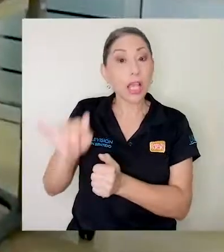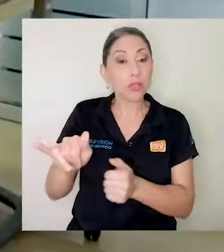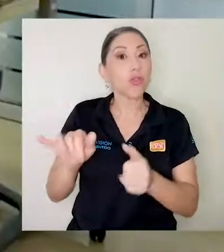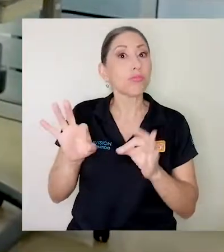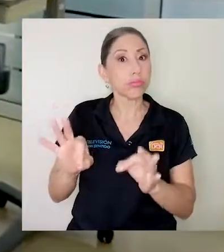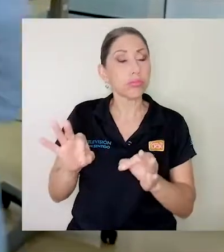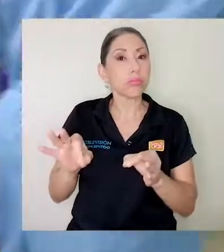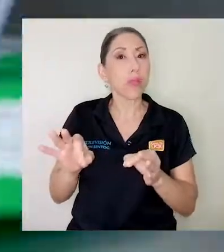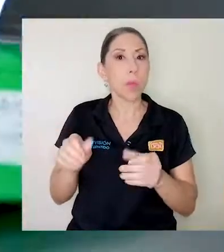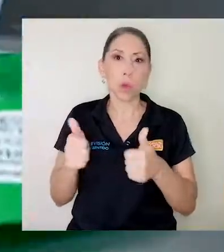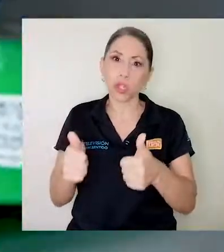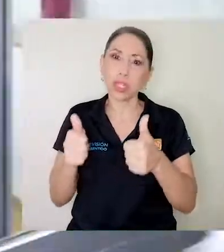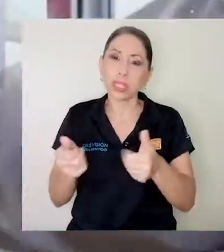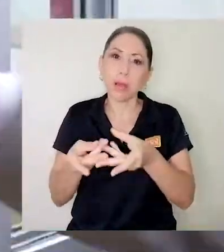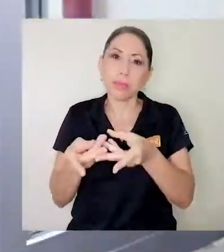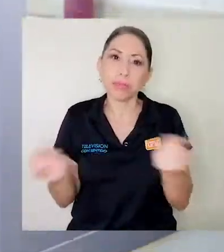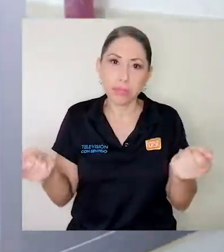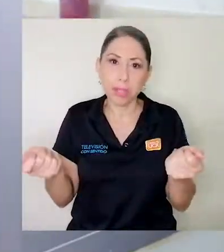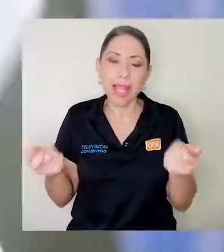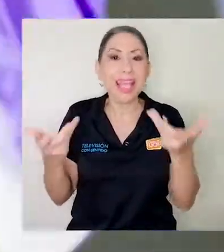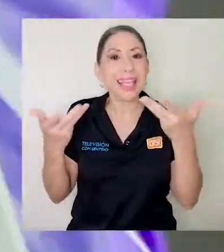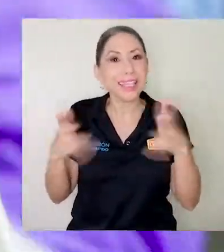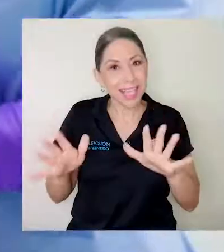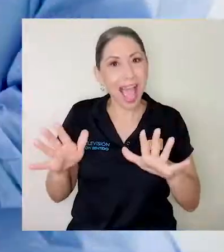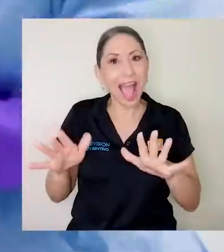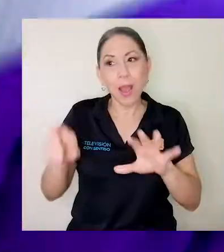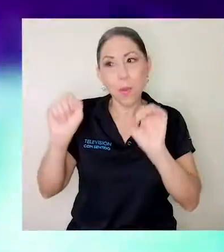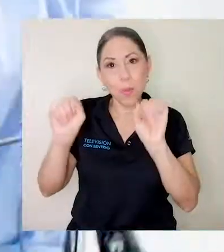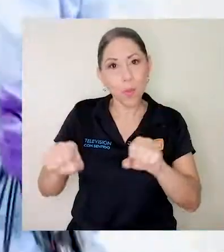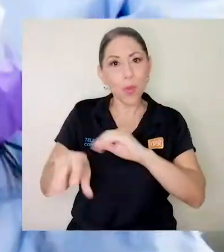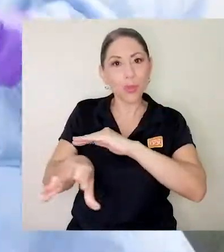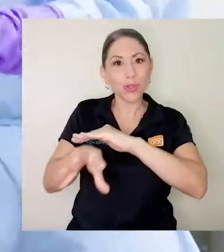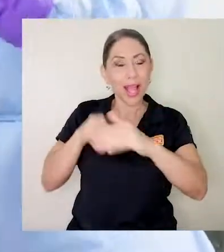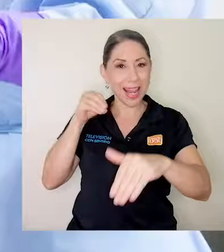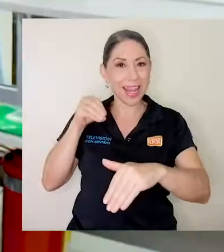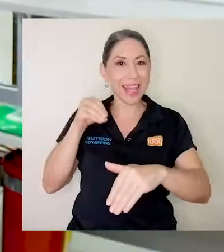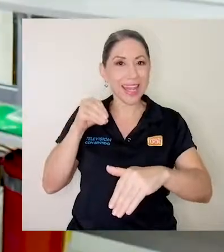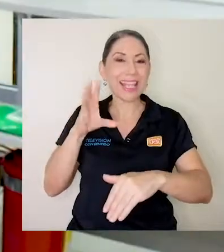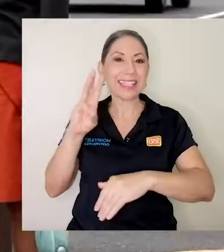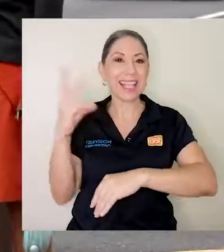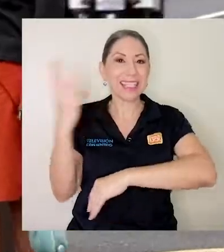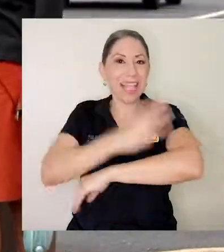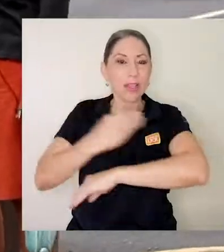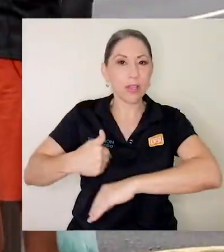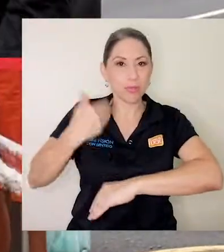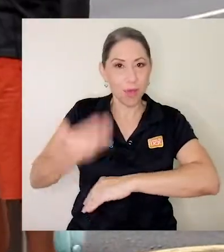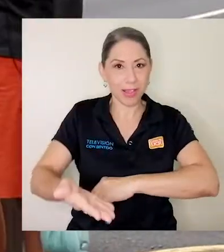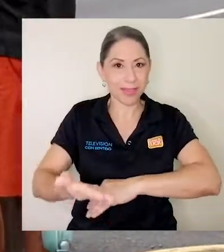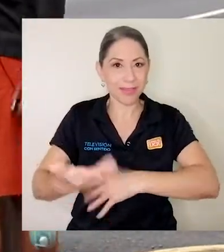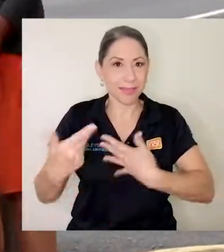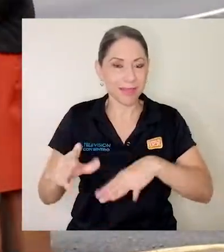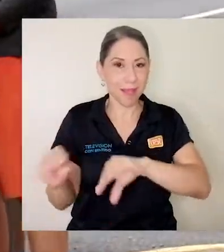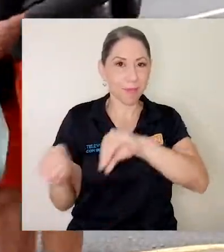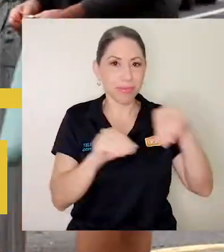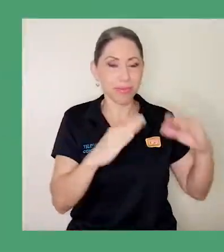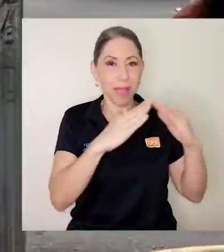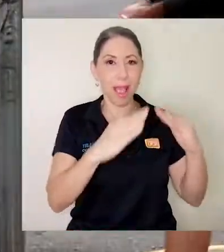resolvió por dicha, y ya le dieron el egreso 12 días posteriores.